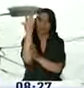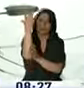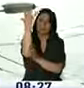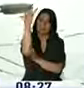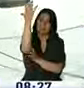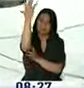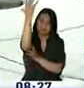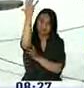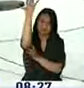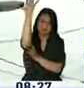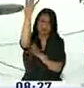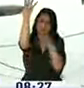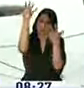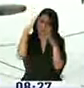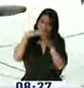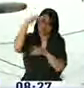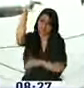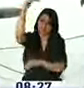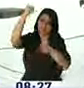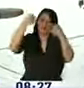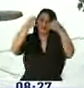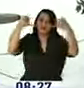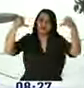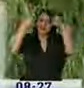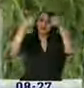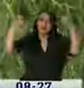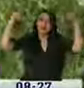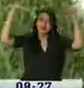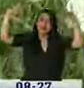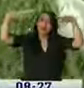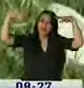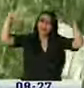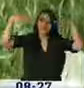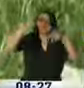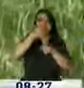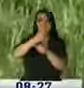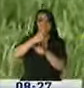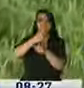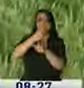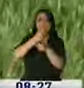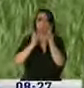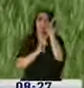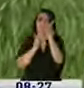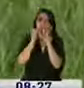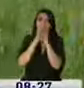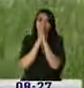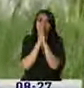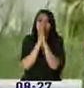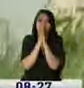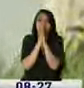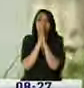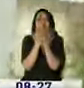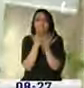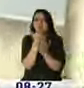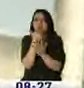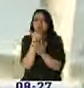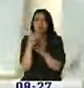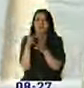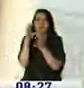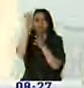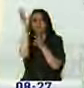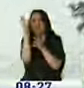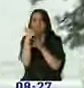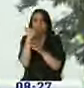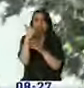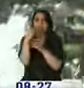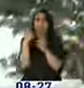ramas estarían topando los cables de luz. Los ciudadanos solicitan que polen la planta para evitar algún accidente